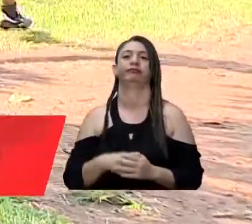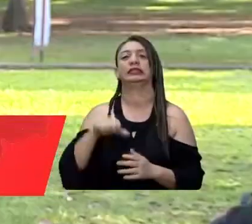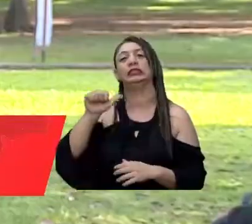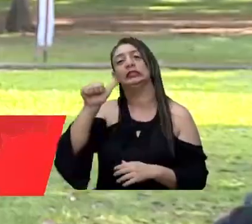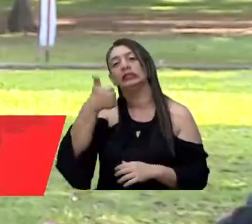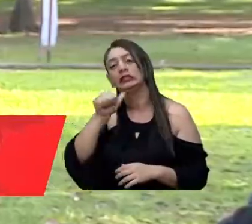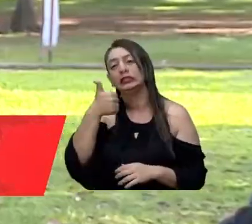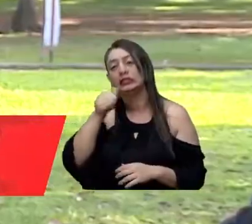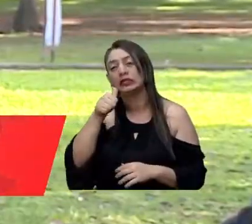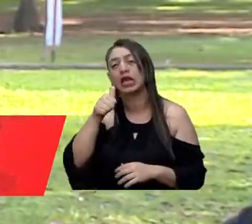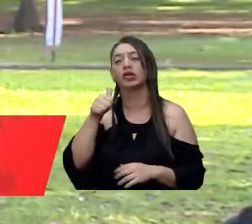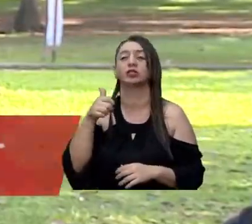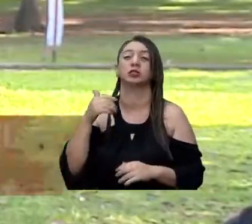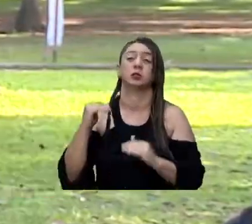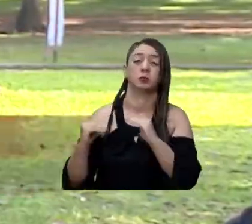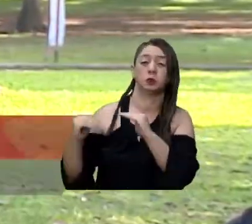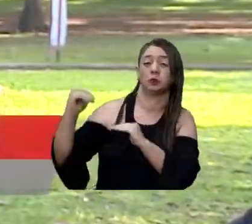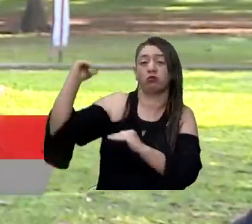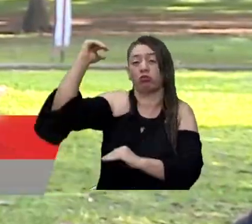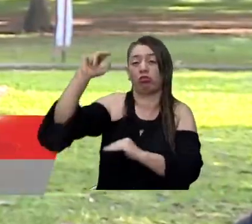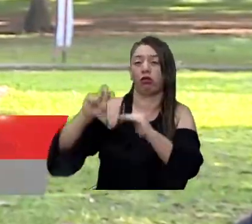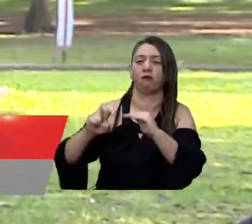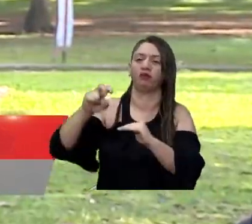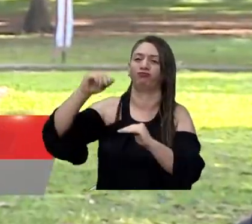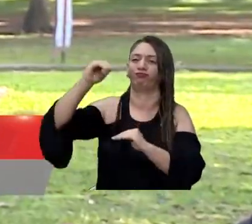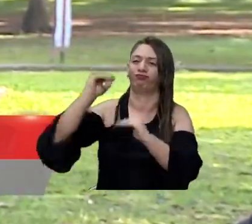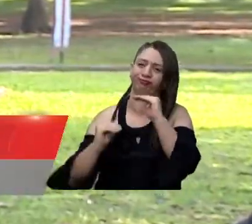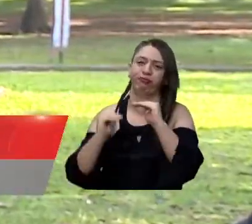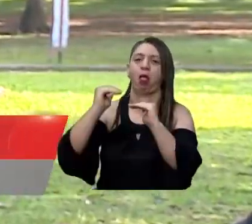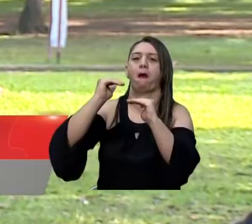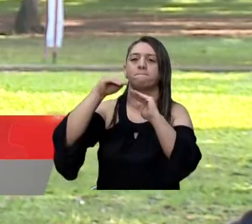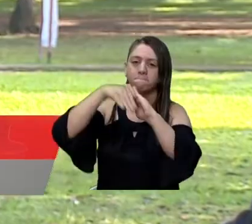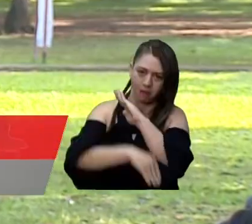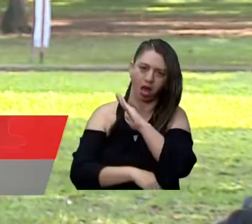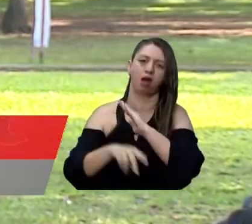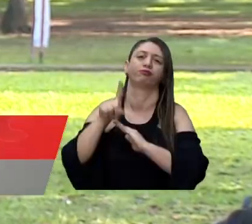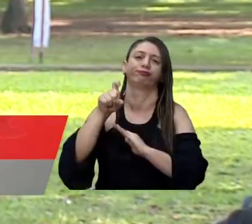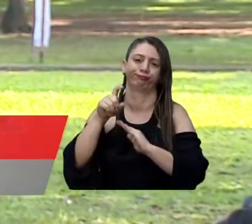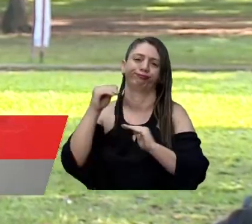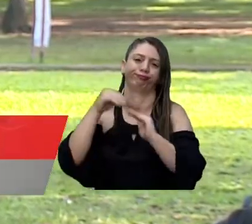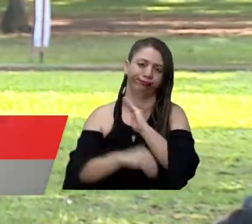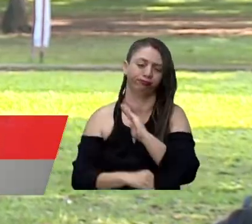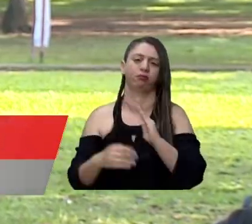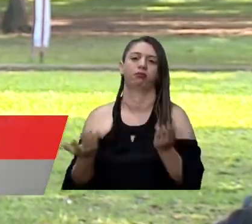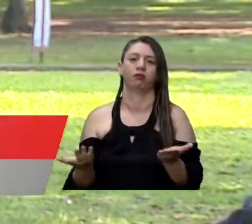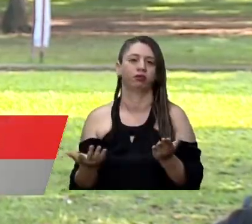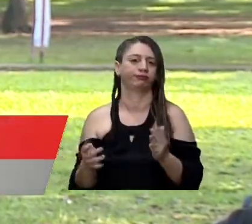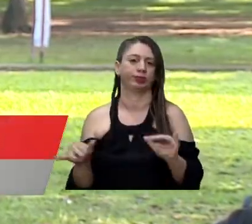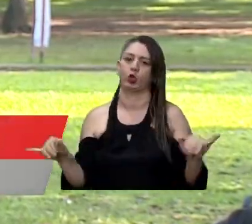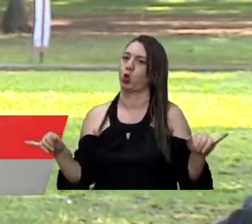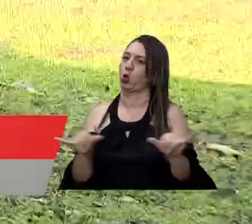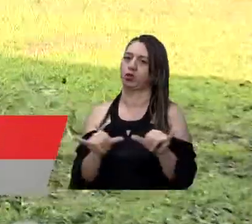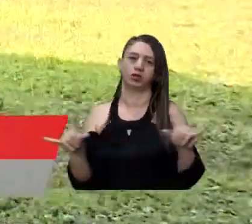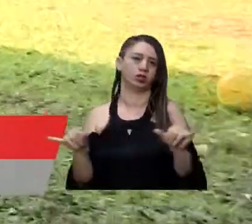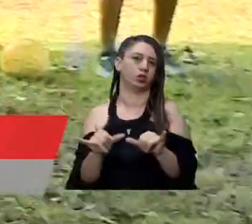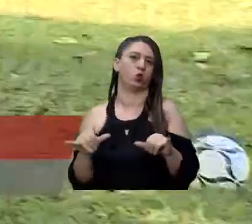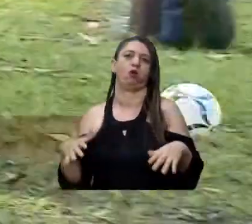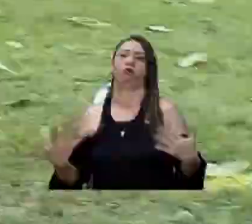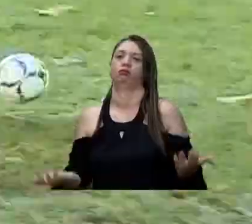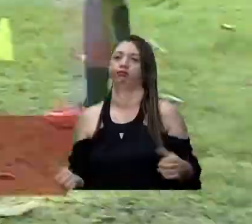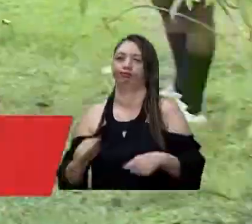10, estuvieron en un 6, bajaron, porque no es lo mismo